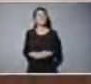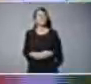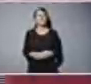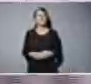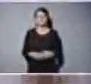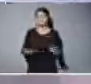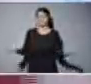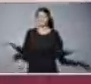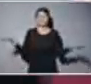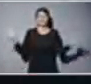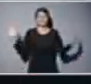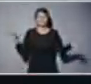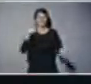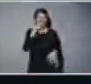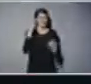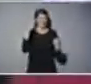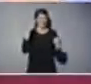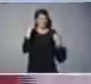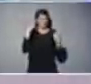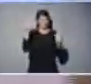Con esa mi